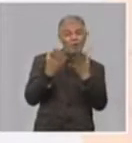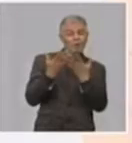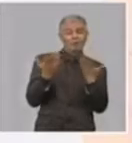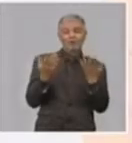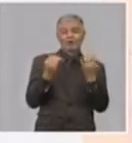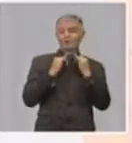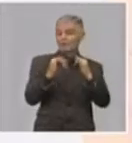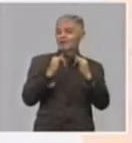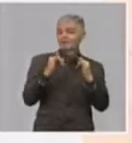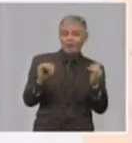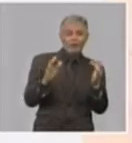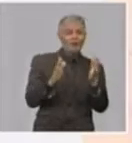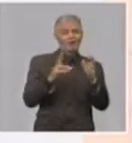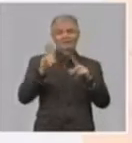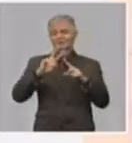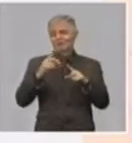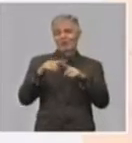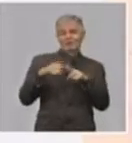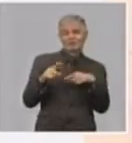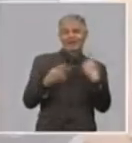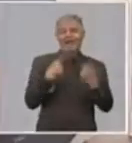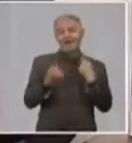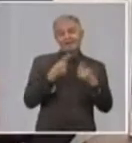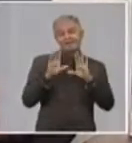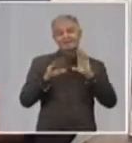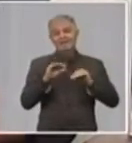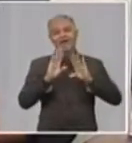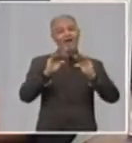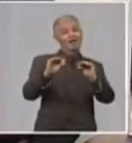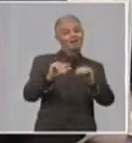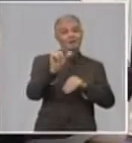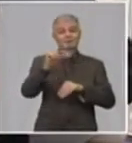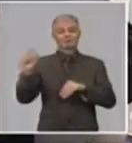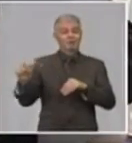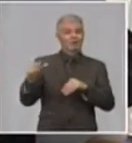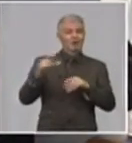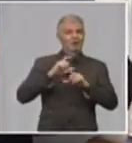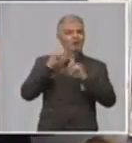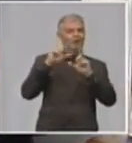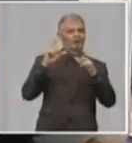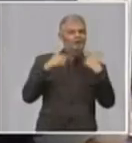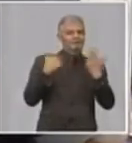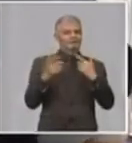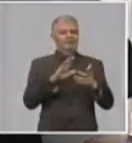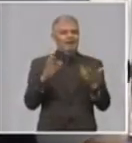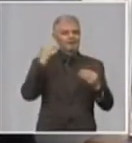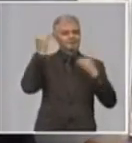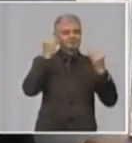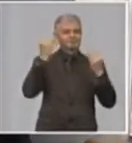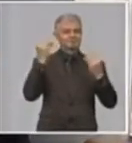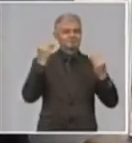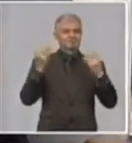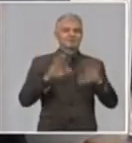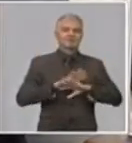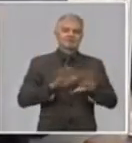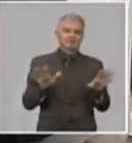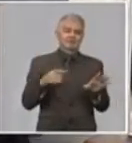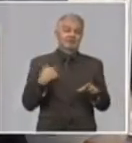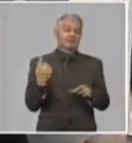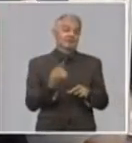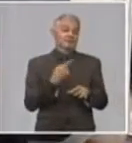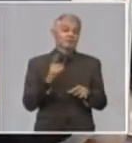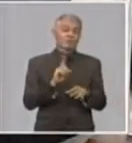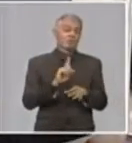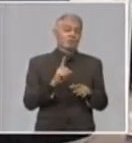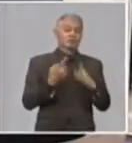generan expectativas. Estamos hablando de que hay que trabajar intensamente en esto, pero obviamente esto no es